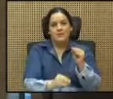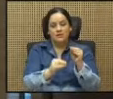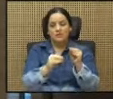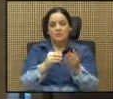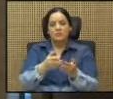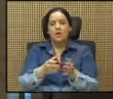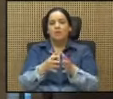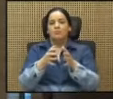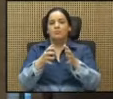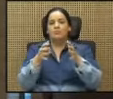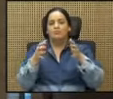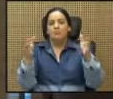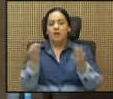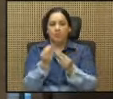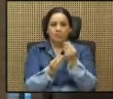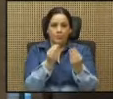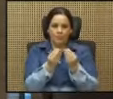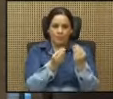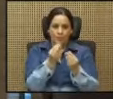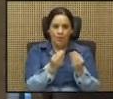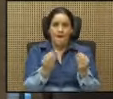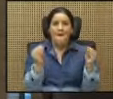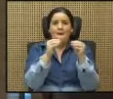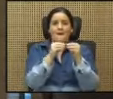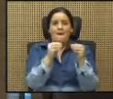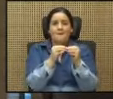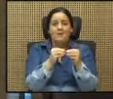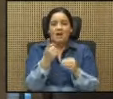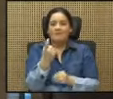la producción, más